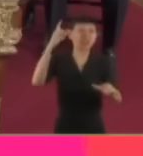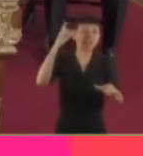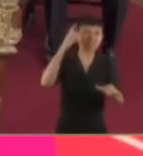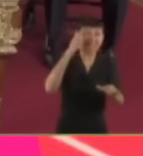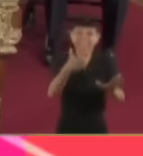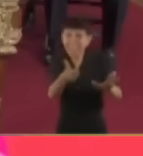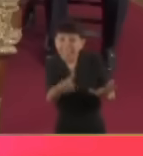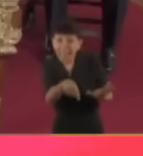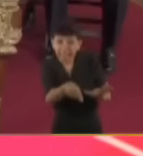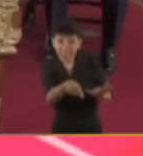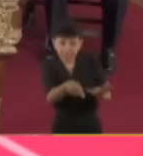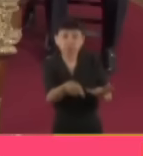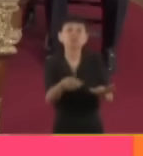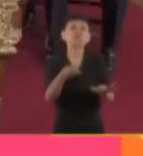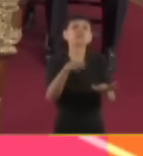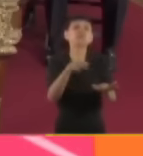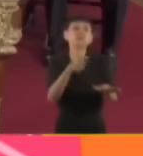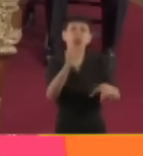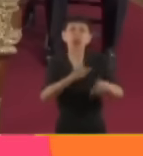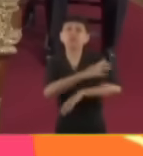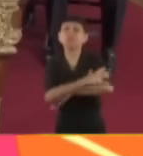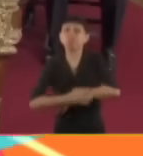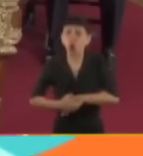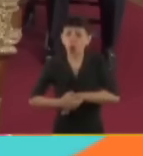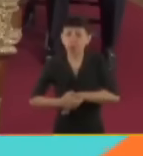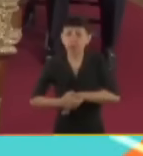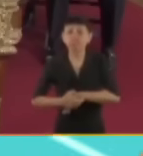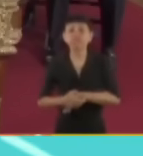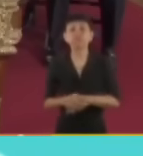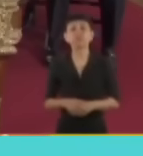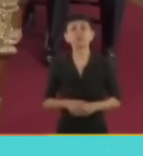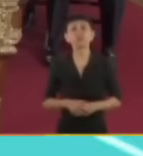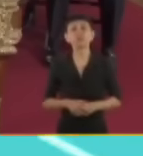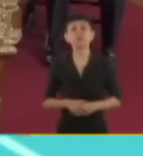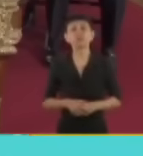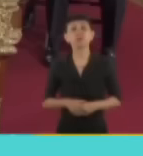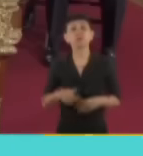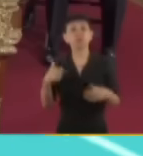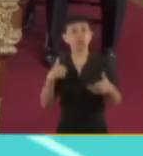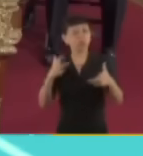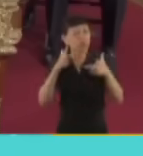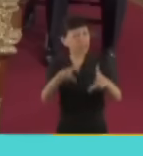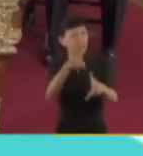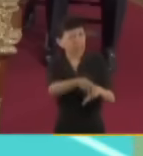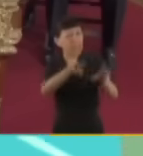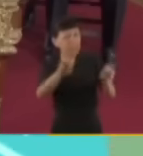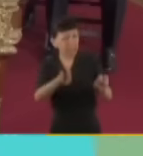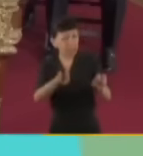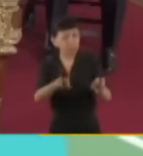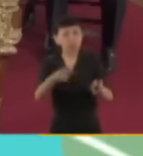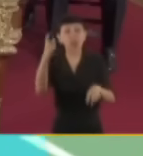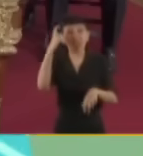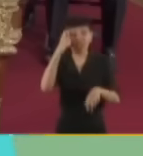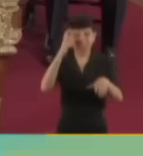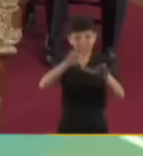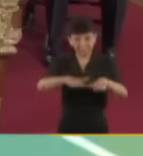COVID, ¿sí? Se generó por un decreto de necesidad y urgencia. Claro. El cual estuvo vigente hasta hace un poquito tiempo nada más. ¿Era legal? Sí, fue legal. La